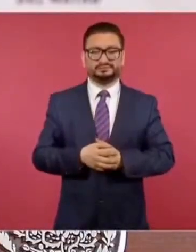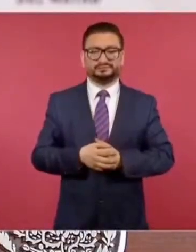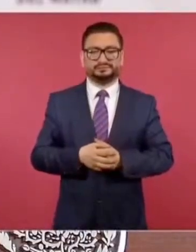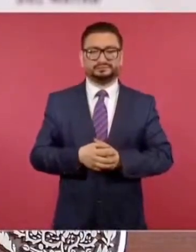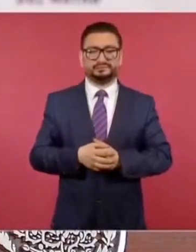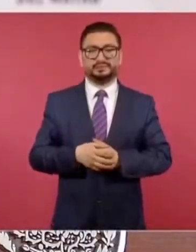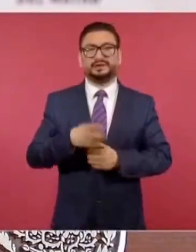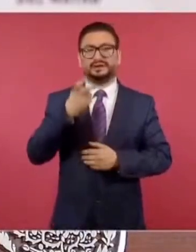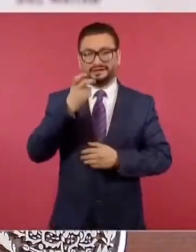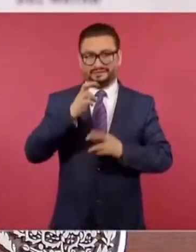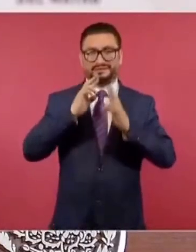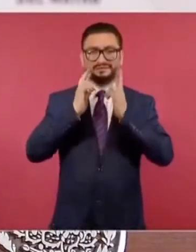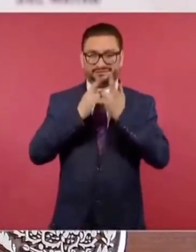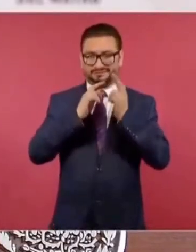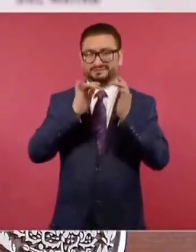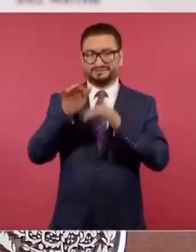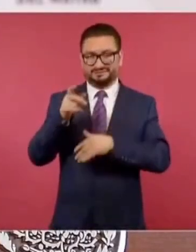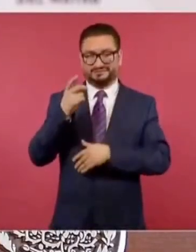de esa reunión.